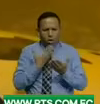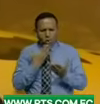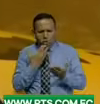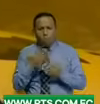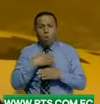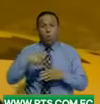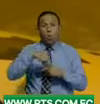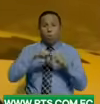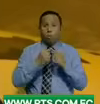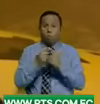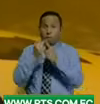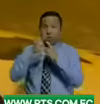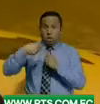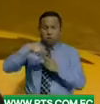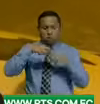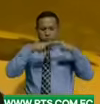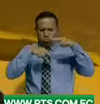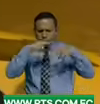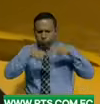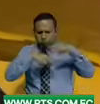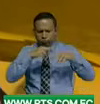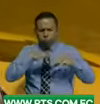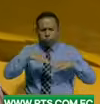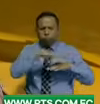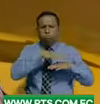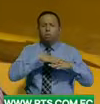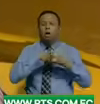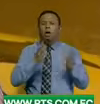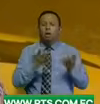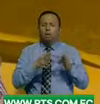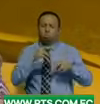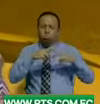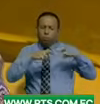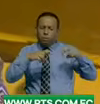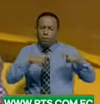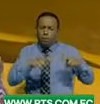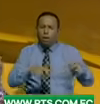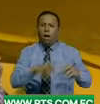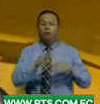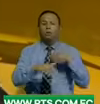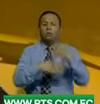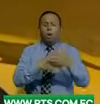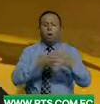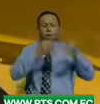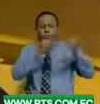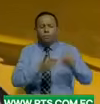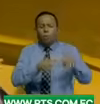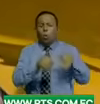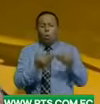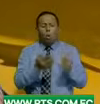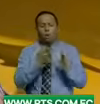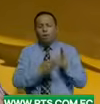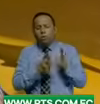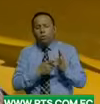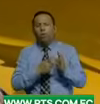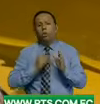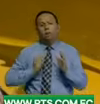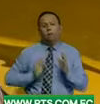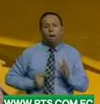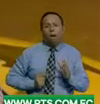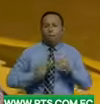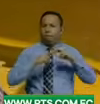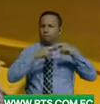con los procedimientos correspondientes para que se puedan, dentro de la investigación previa, poder determinar hechos relacionados con